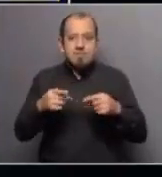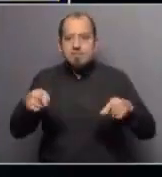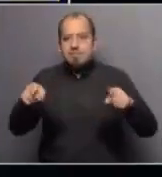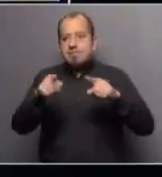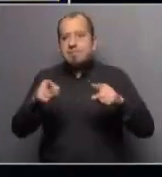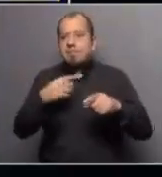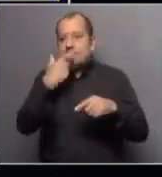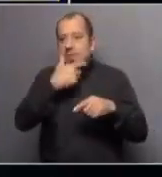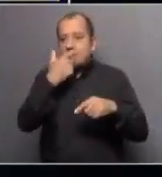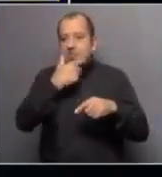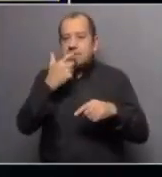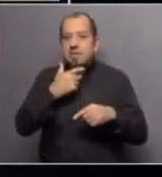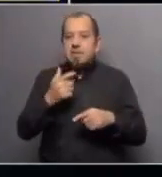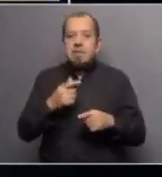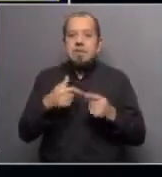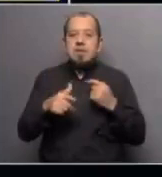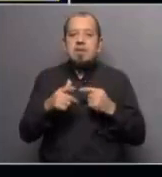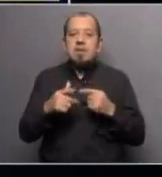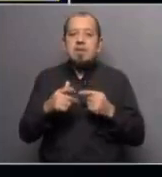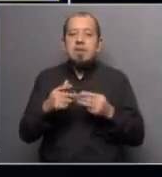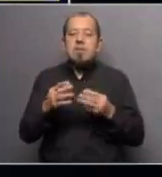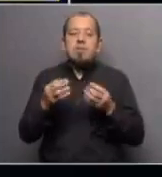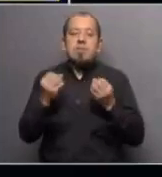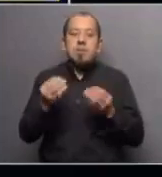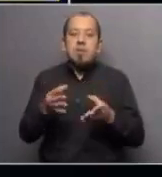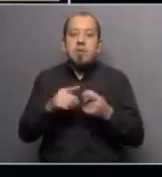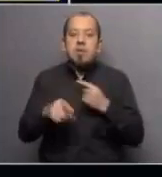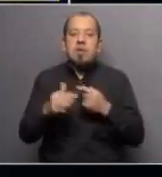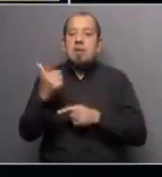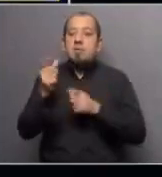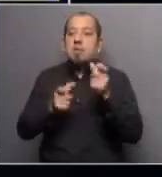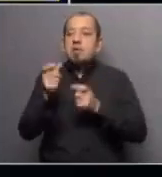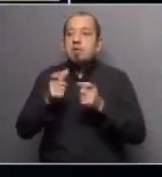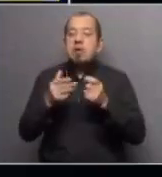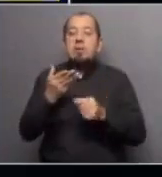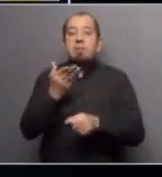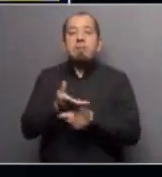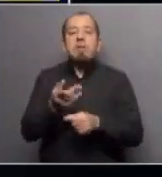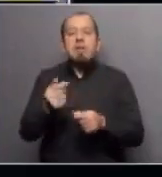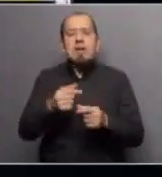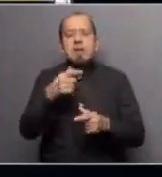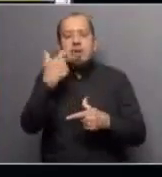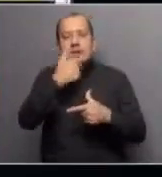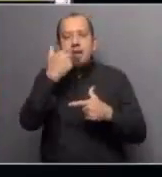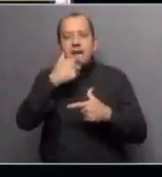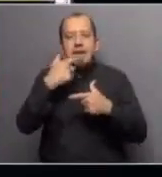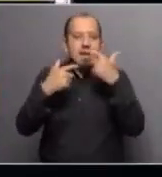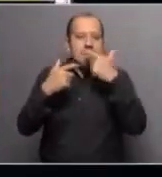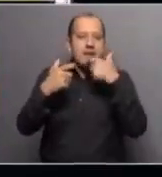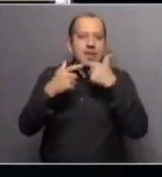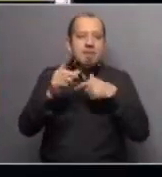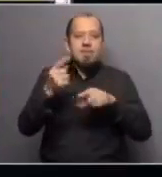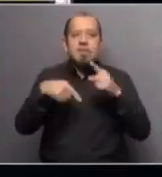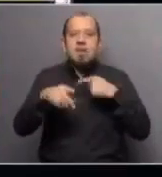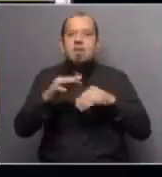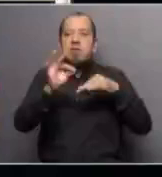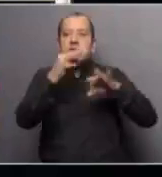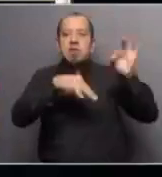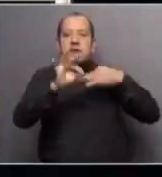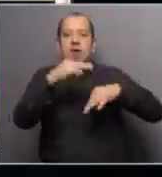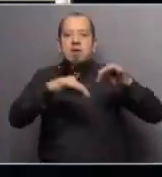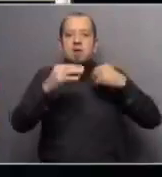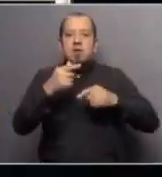enorme. Muy frustrante cuando no, y el público lo exige mucho. Y yo digo, de repente el público una obra de teatro, si sale y no se